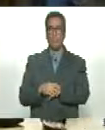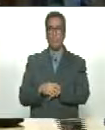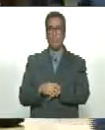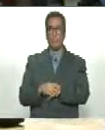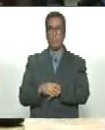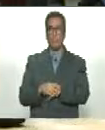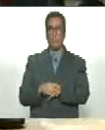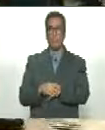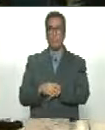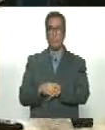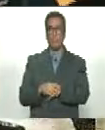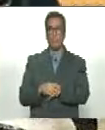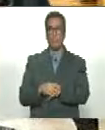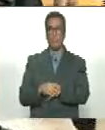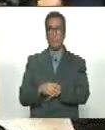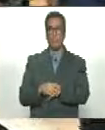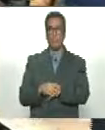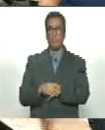¿Dónde está?